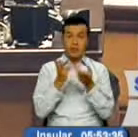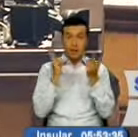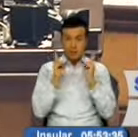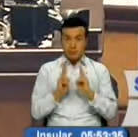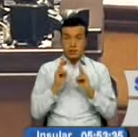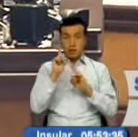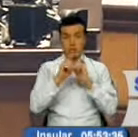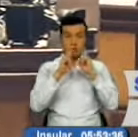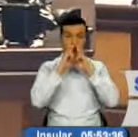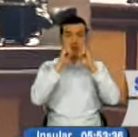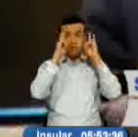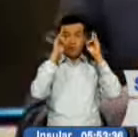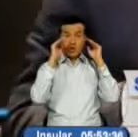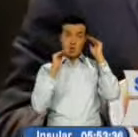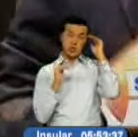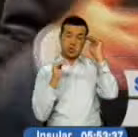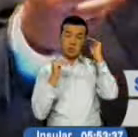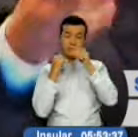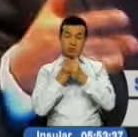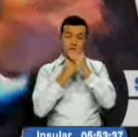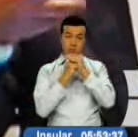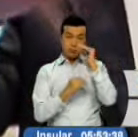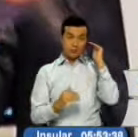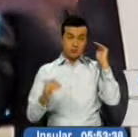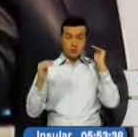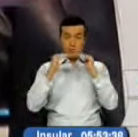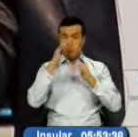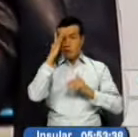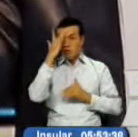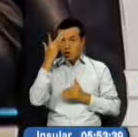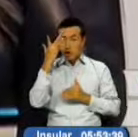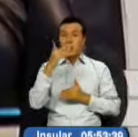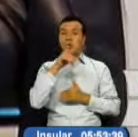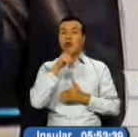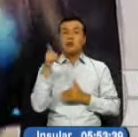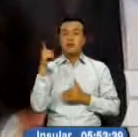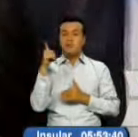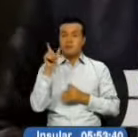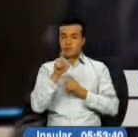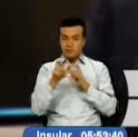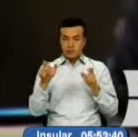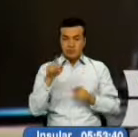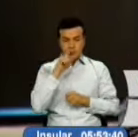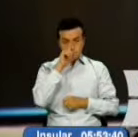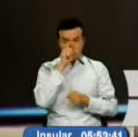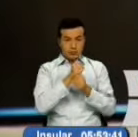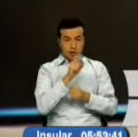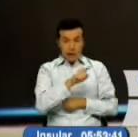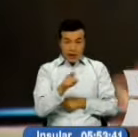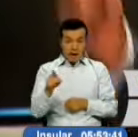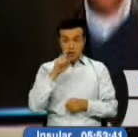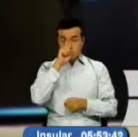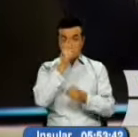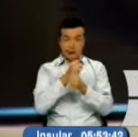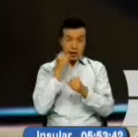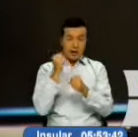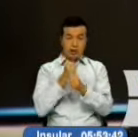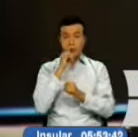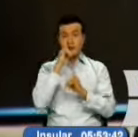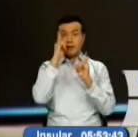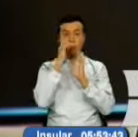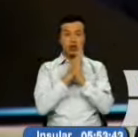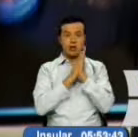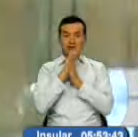concentración de riqueza y las inequidades. Que se origina por el esfuerzo y sacrificio de los ciudadanos. Y estas élites luego